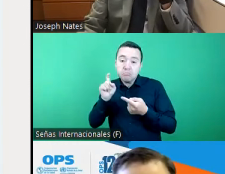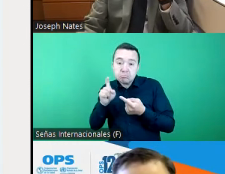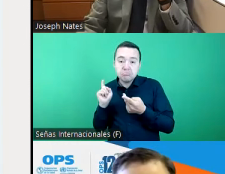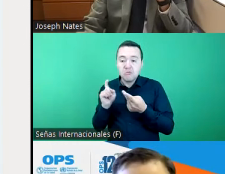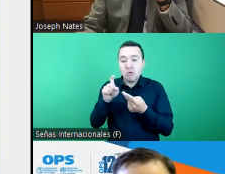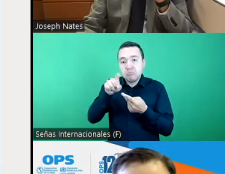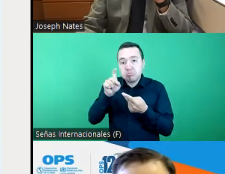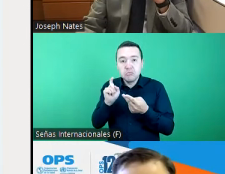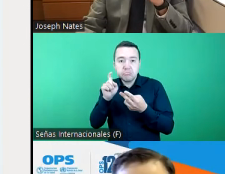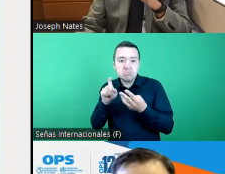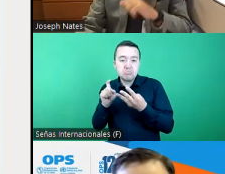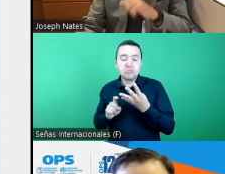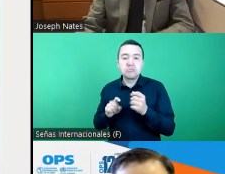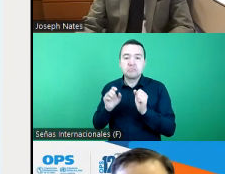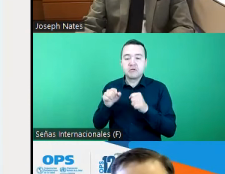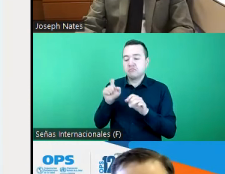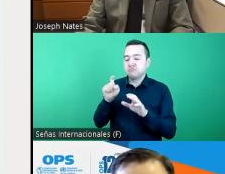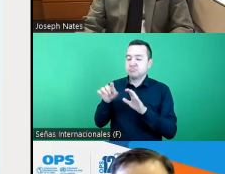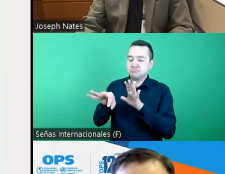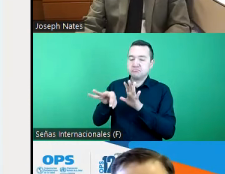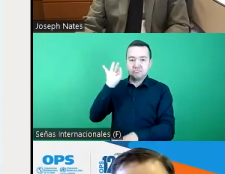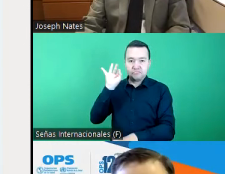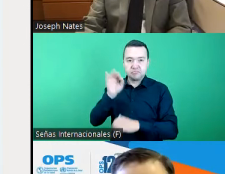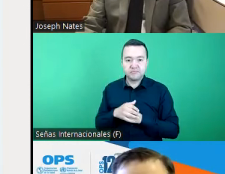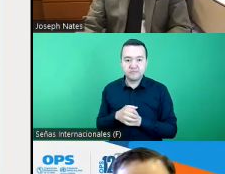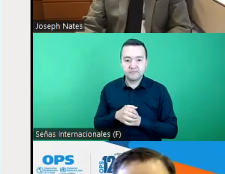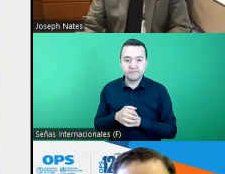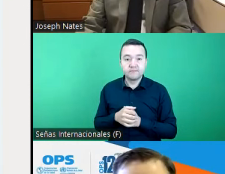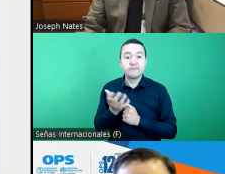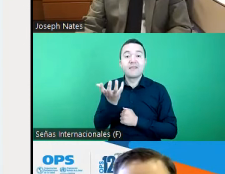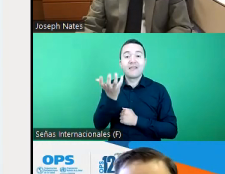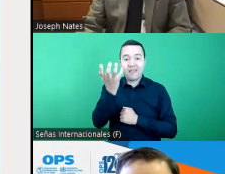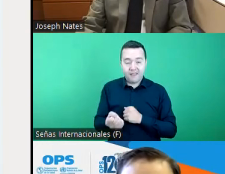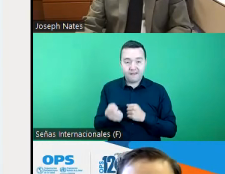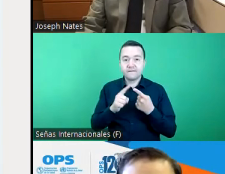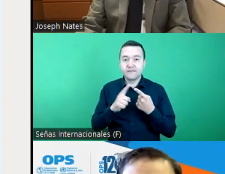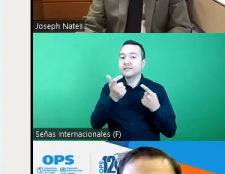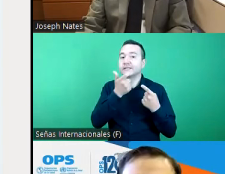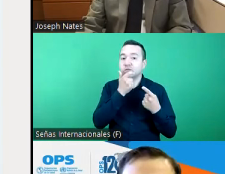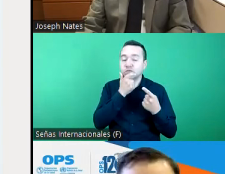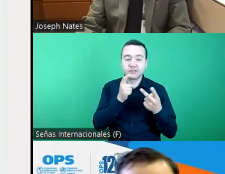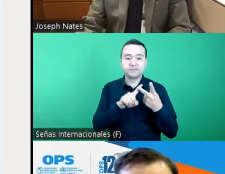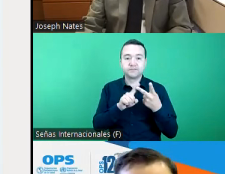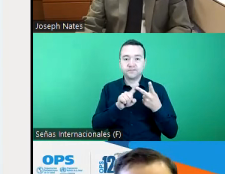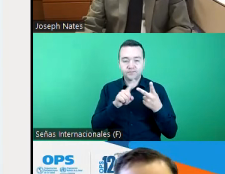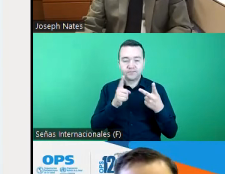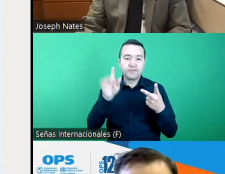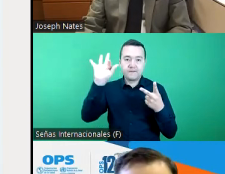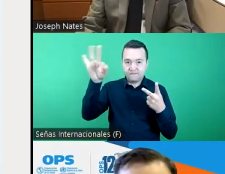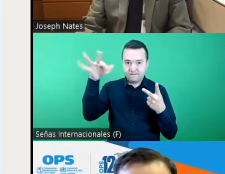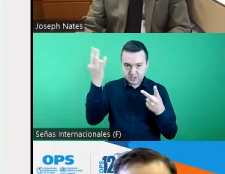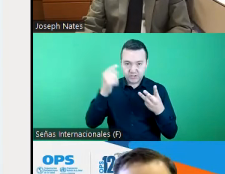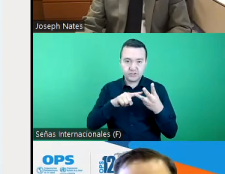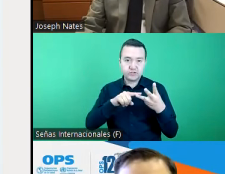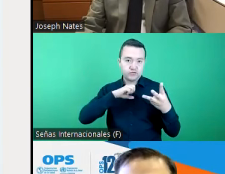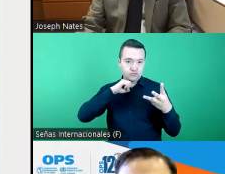actividad? Tenemos disponibilidad de interpretación en inglés, francés, portugués y